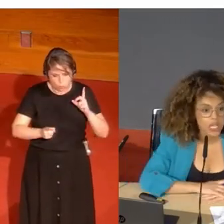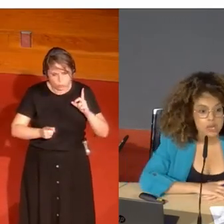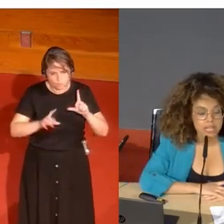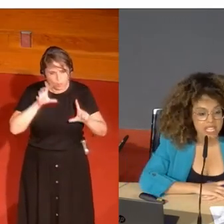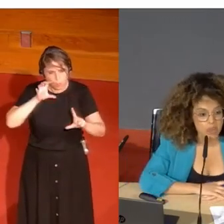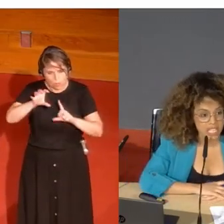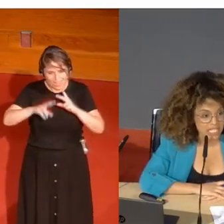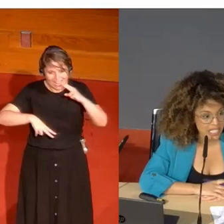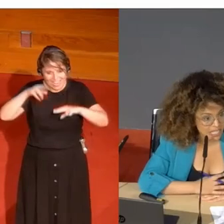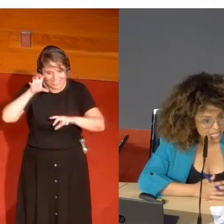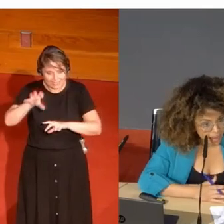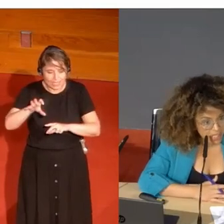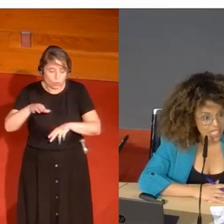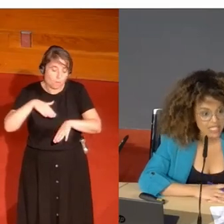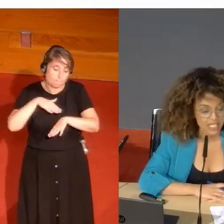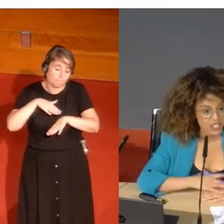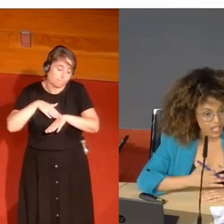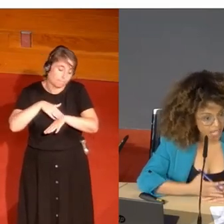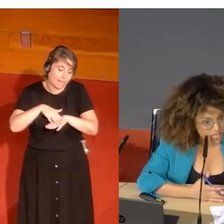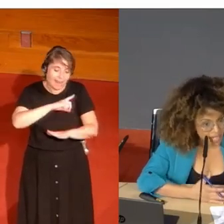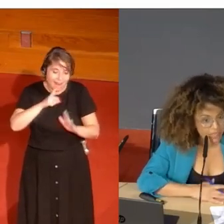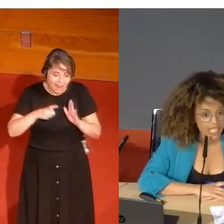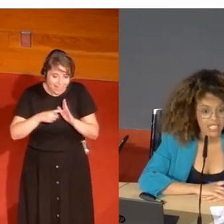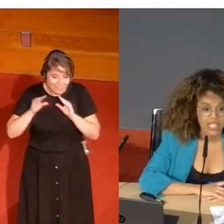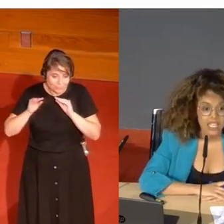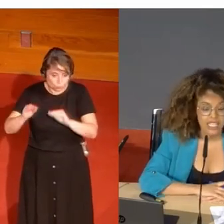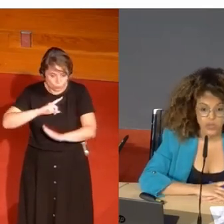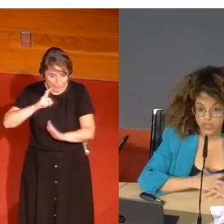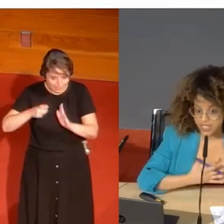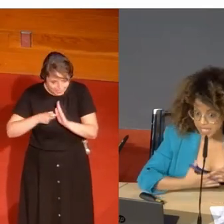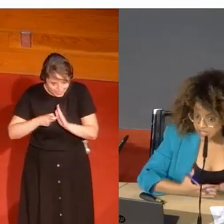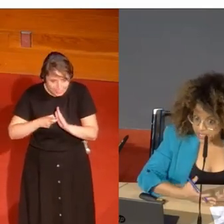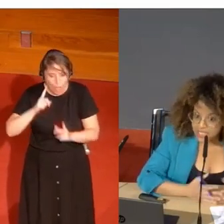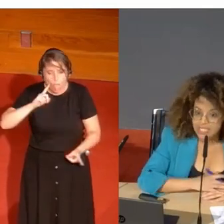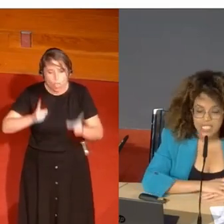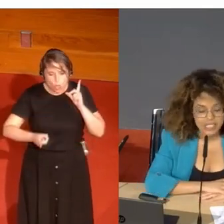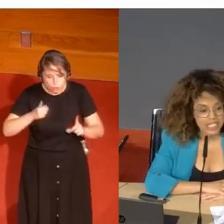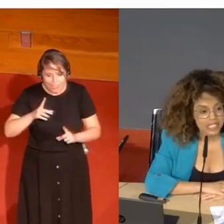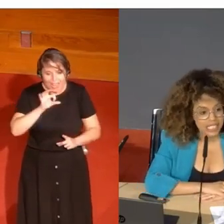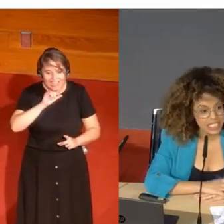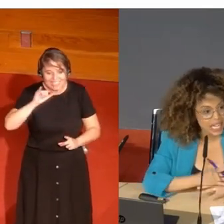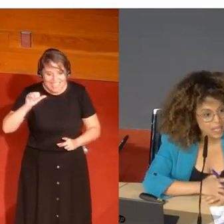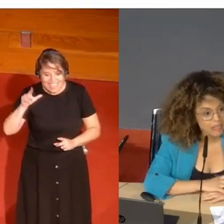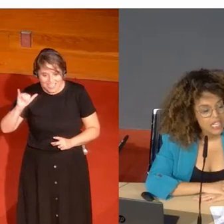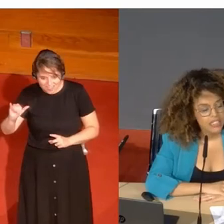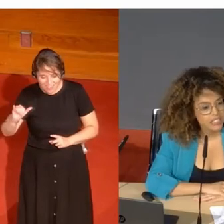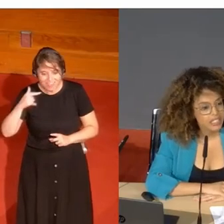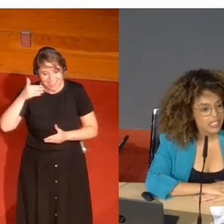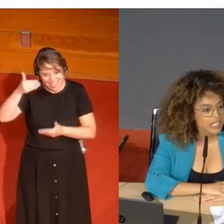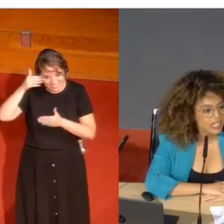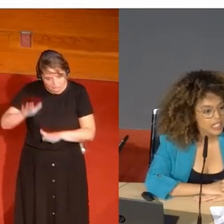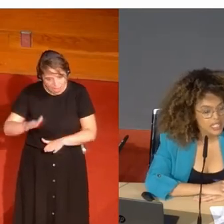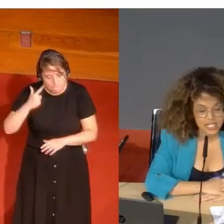estado basado en las leyes islámicas en la sharea islámica en la doctrina shi del islam